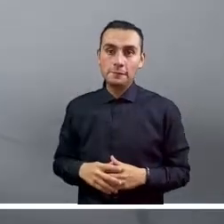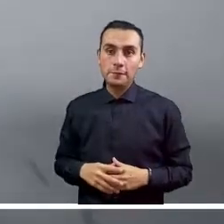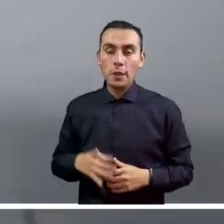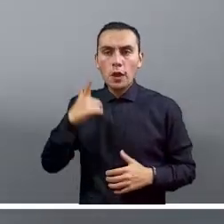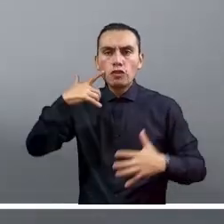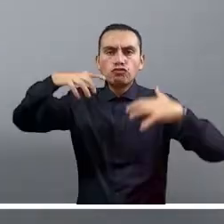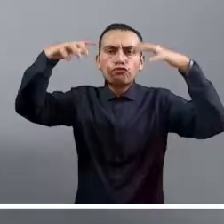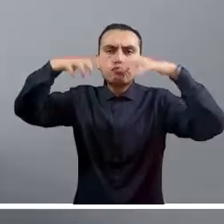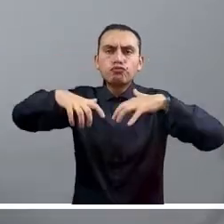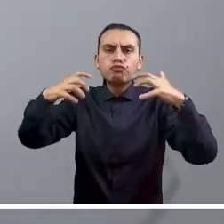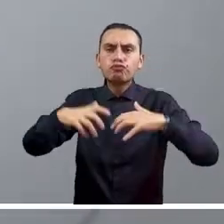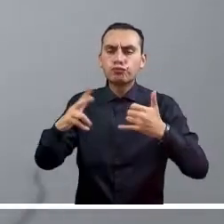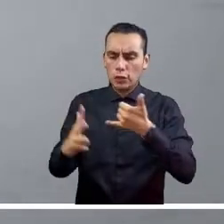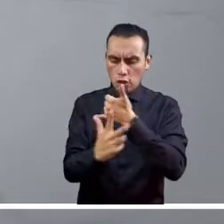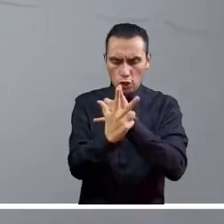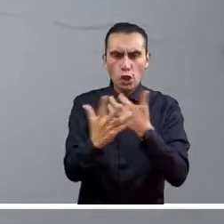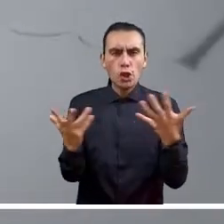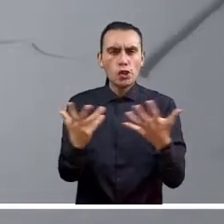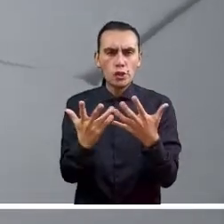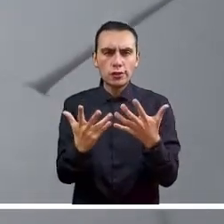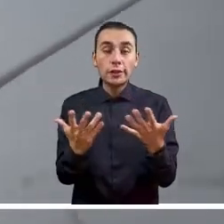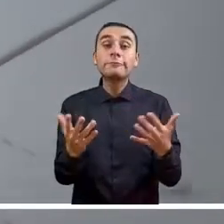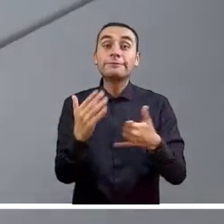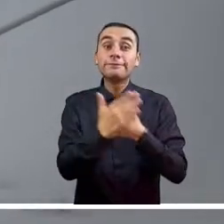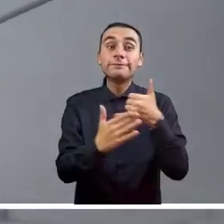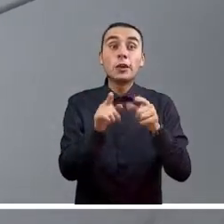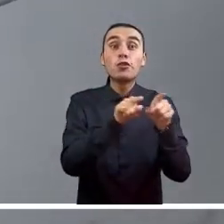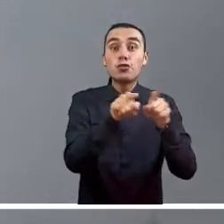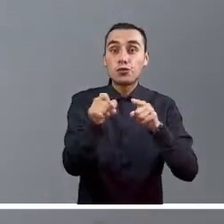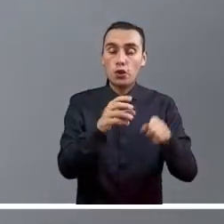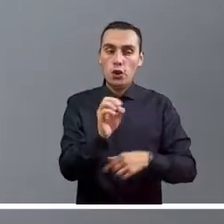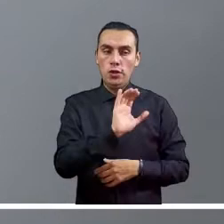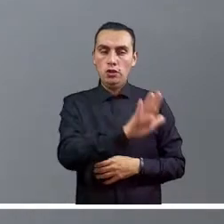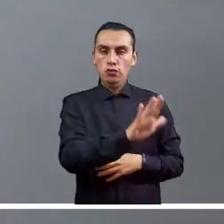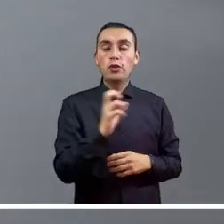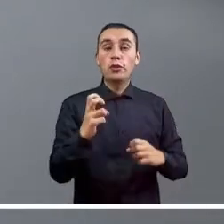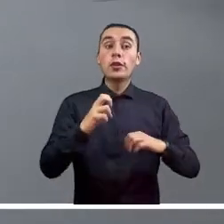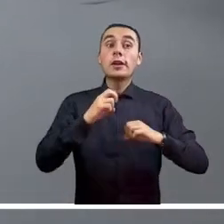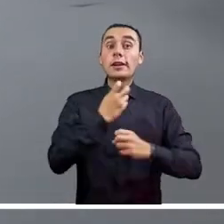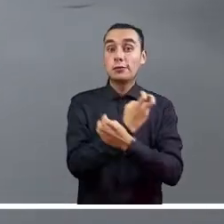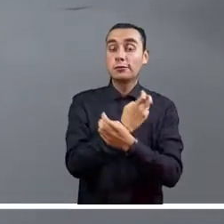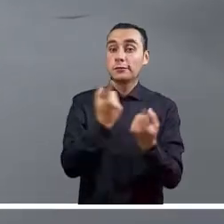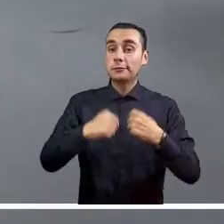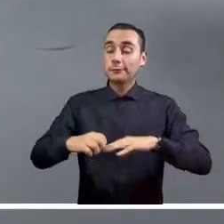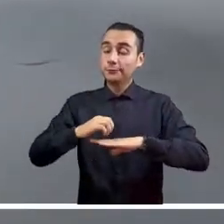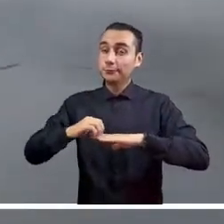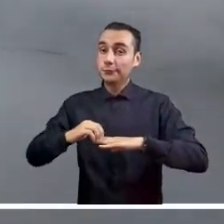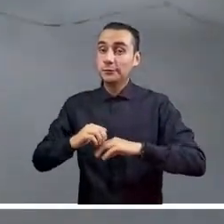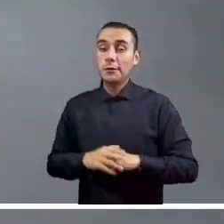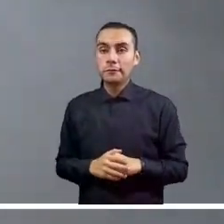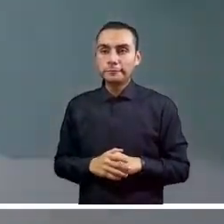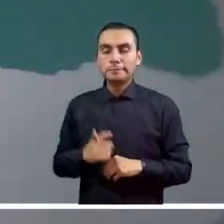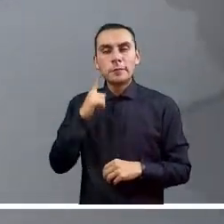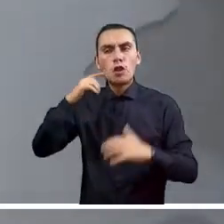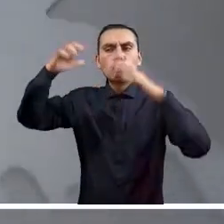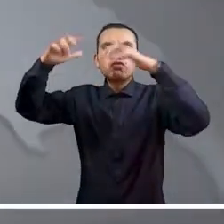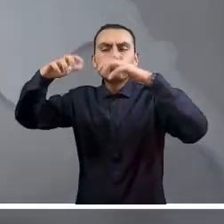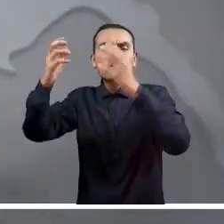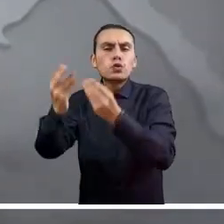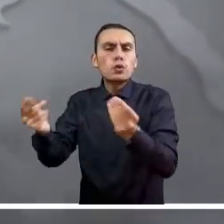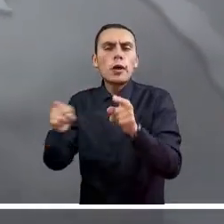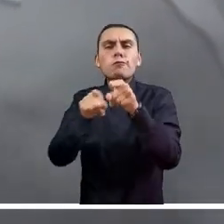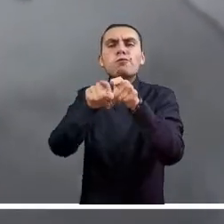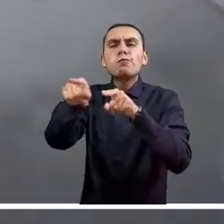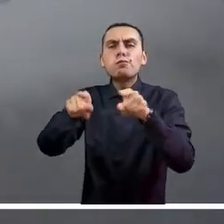Las aguas andinas se extenderán sobre toda la región. En Ibagué, sin embargo, predominaría el tiempo seco. Pasemos